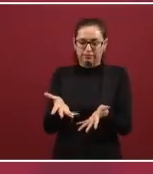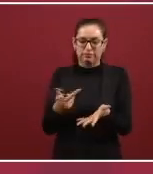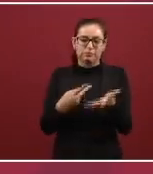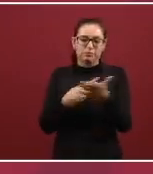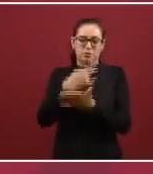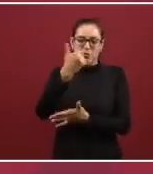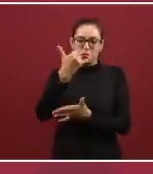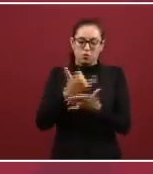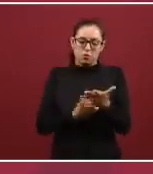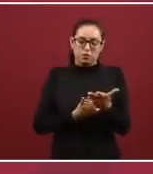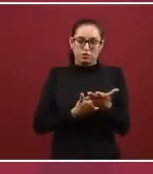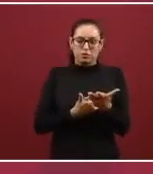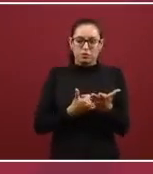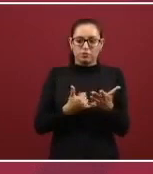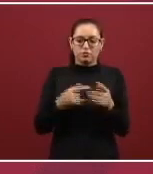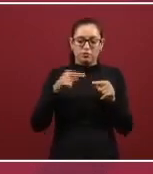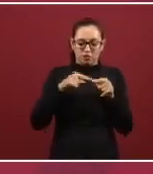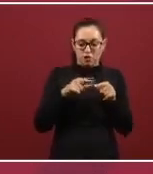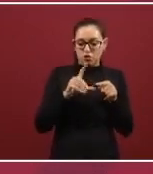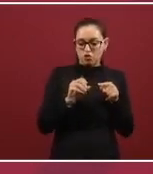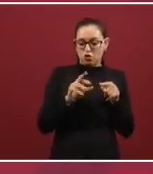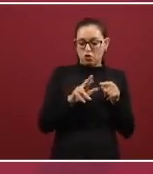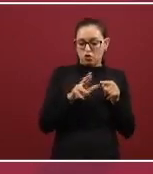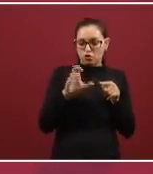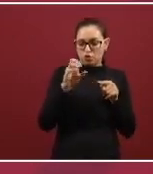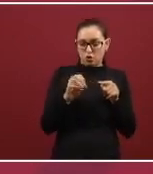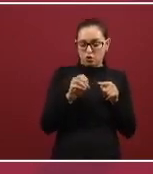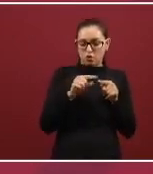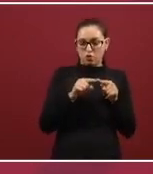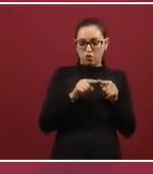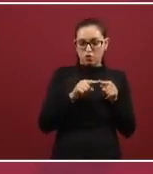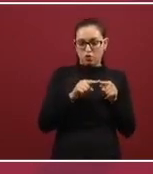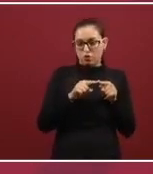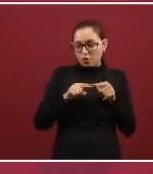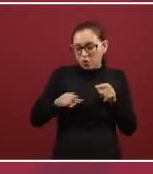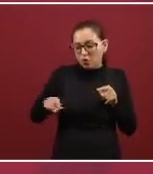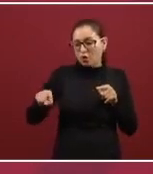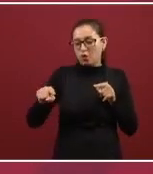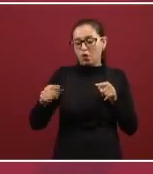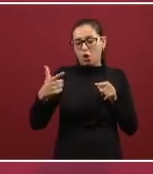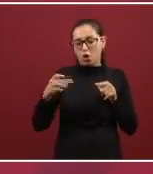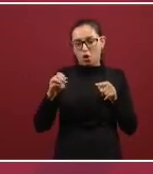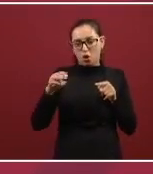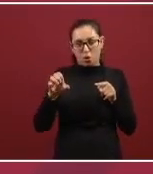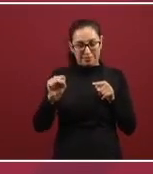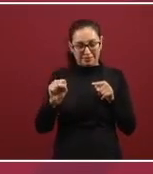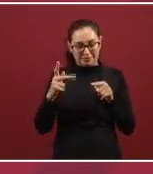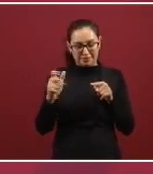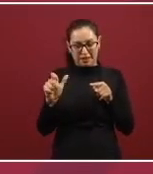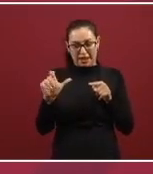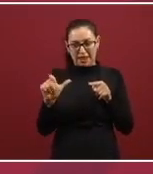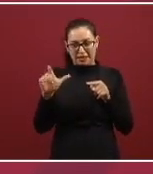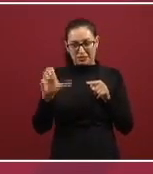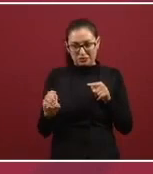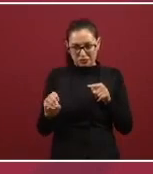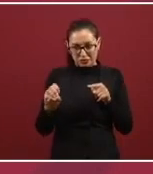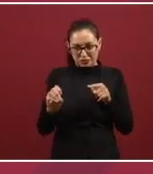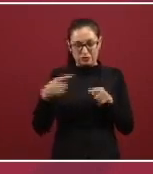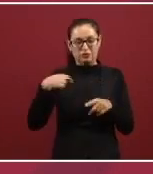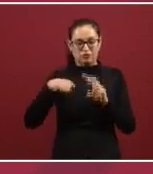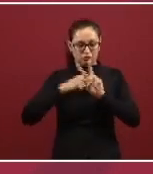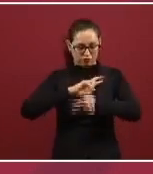proyecto contemplaba Torreón, Gómez Palacio, Lerdo. Entonces fui a un